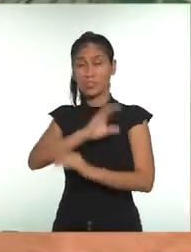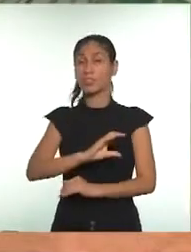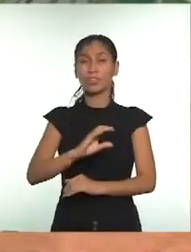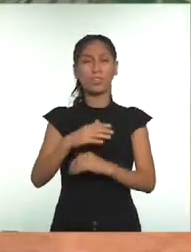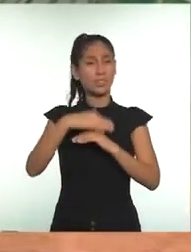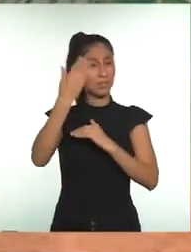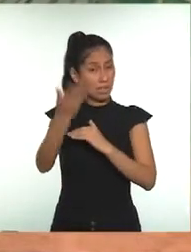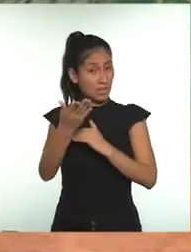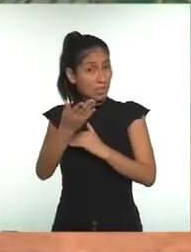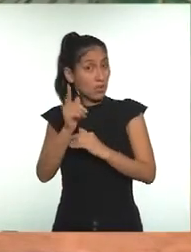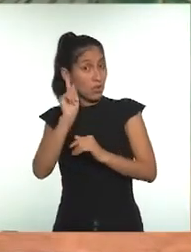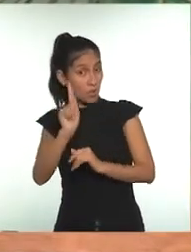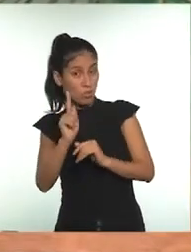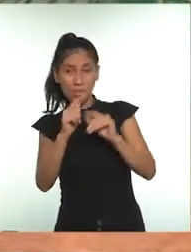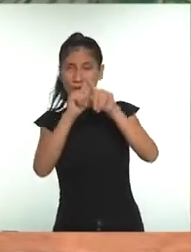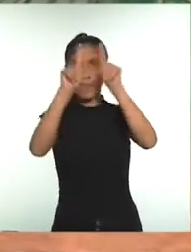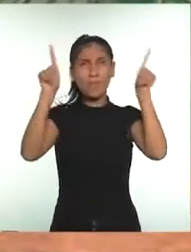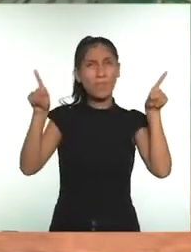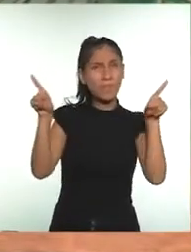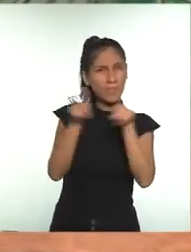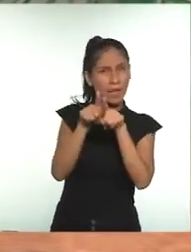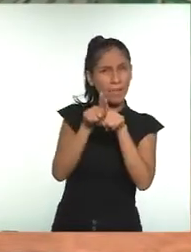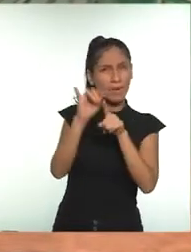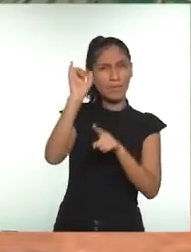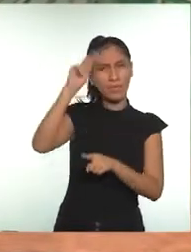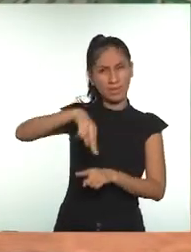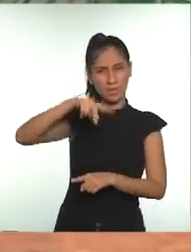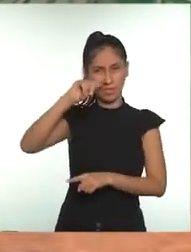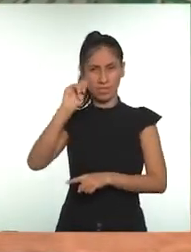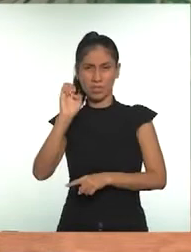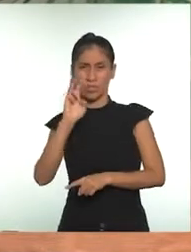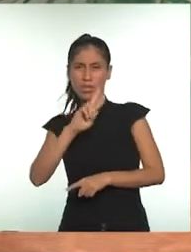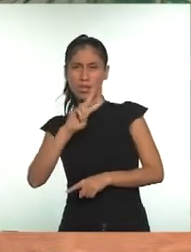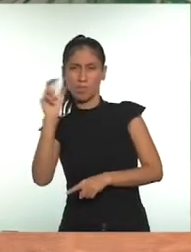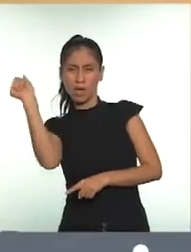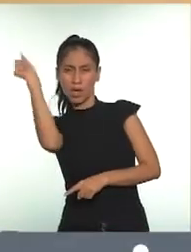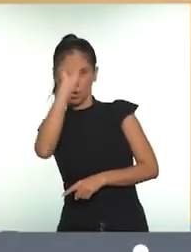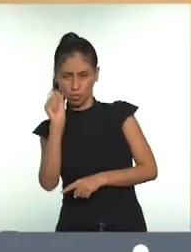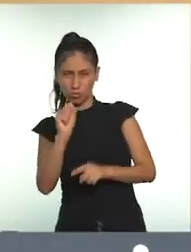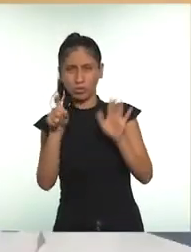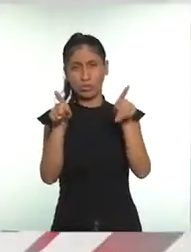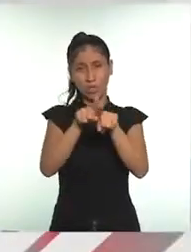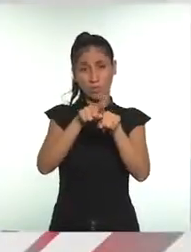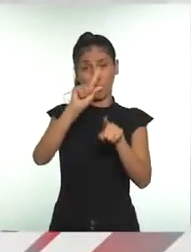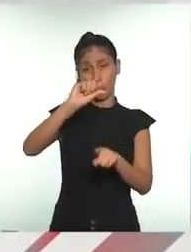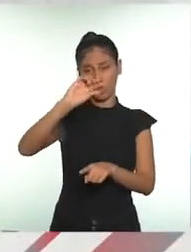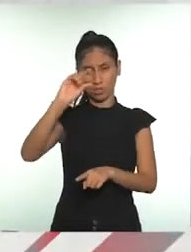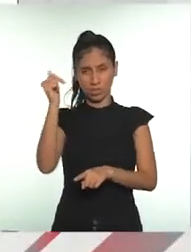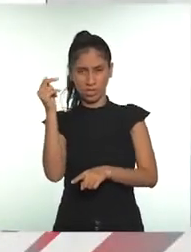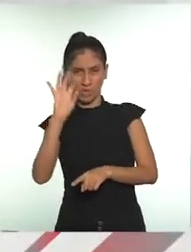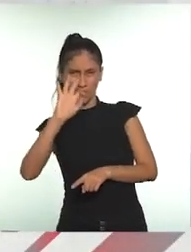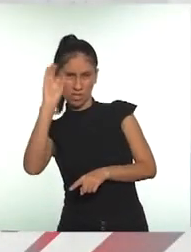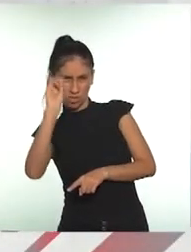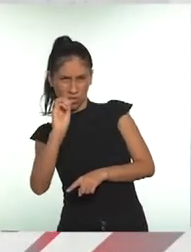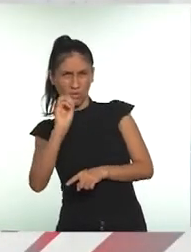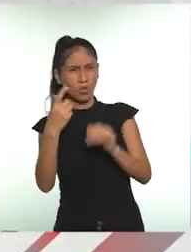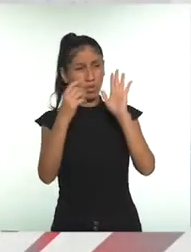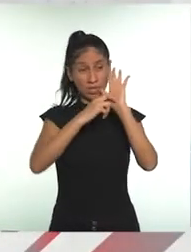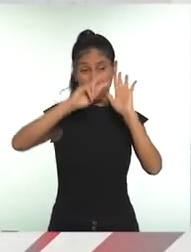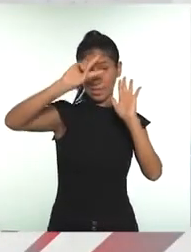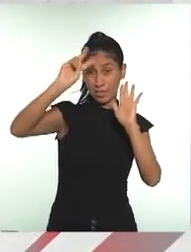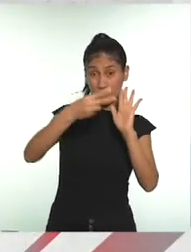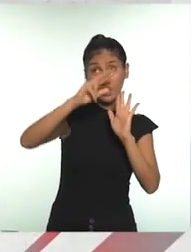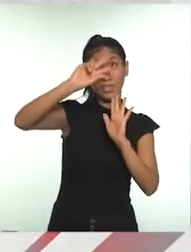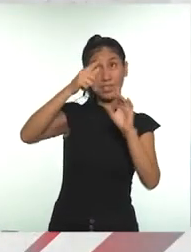IMC. ¿Qué tal si lo hacemos mediante una tabla de intervalos y un gráfico de intervalos? A ver, En la segunda y tercera columna